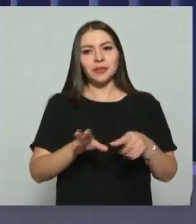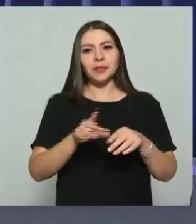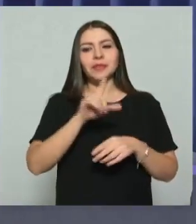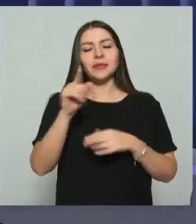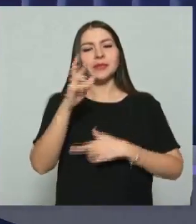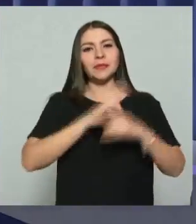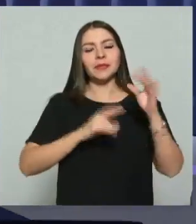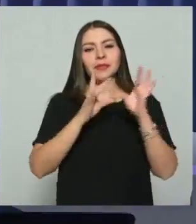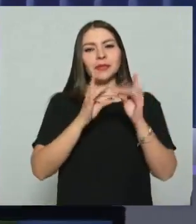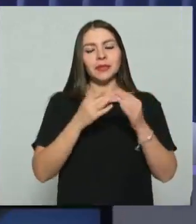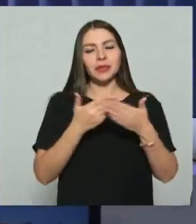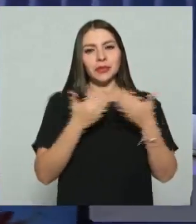nos va a decir a continuación. Ya volvemos.